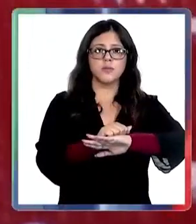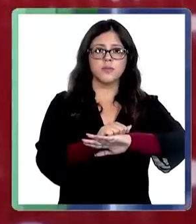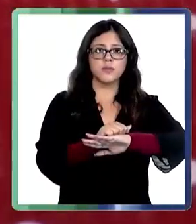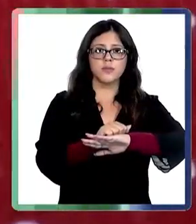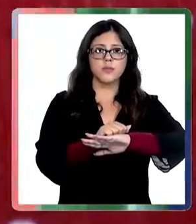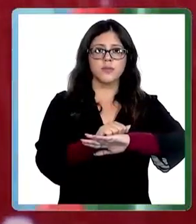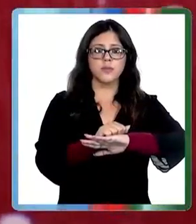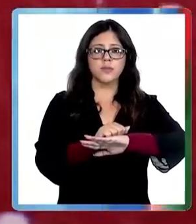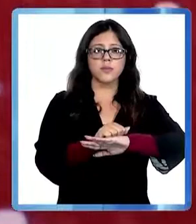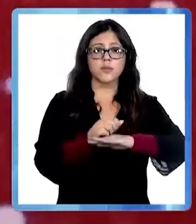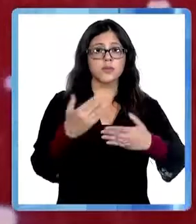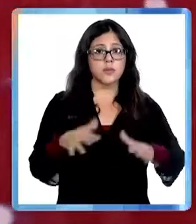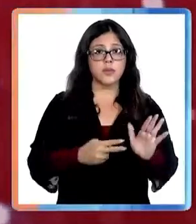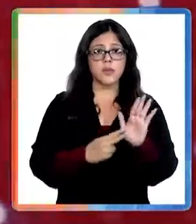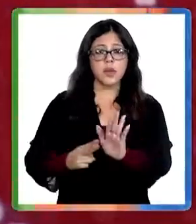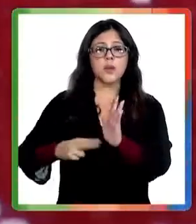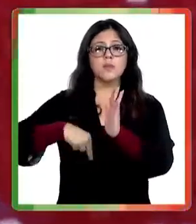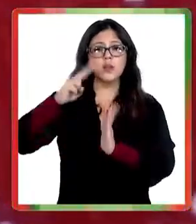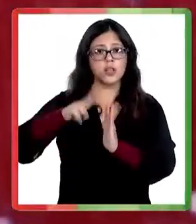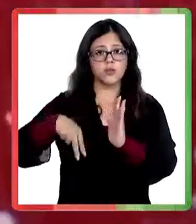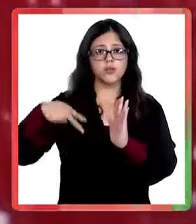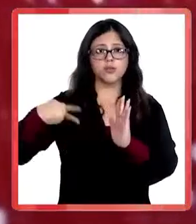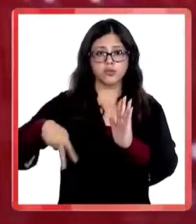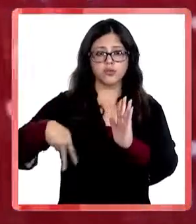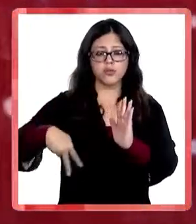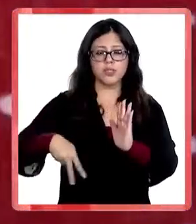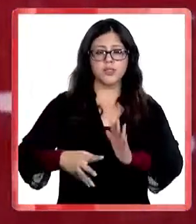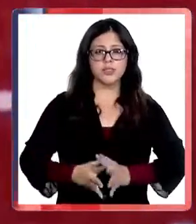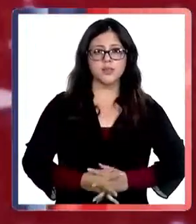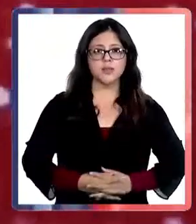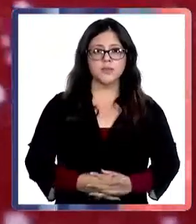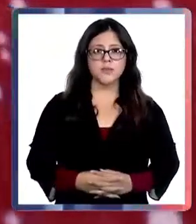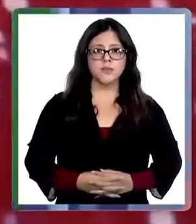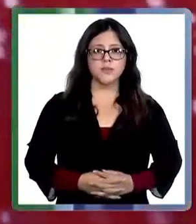Arcatel, presentó Portavoz Noticias.